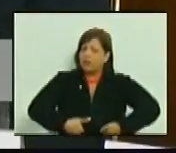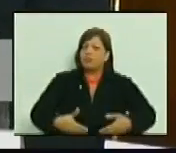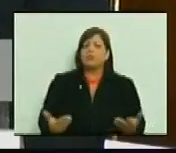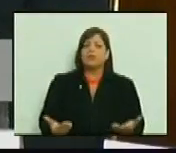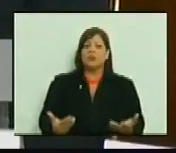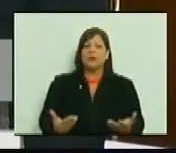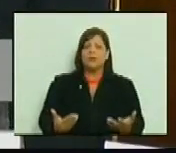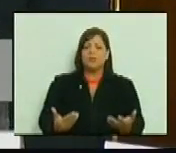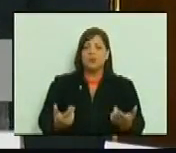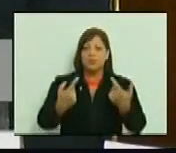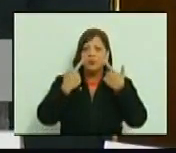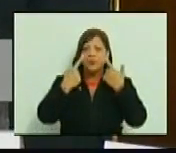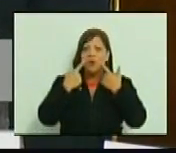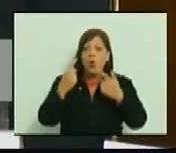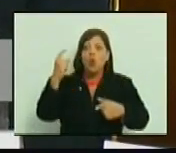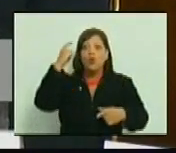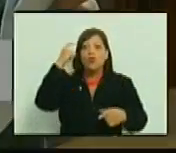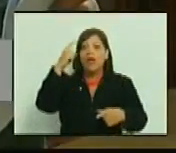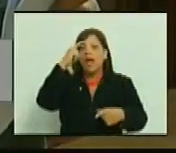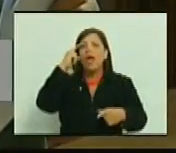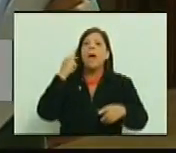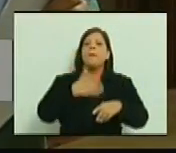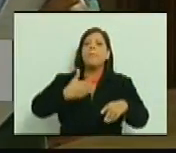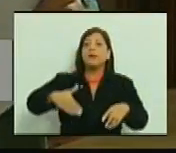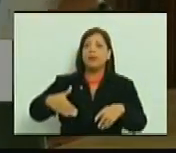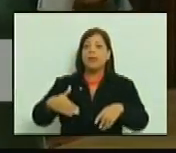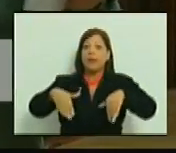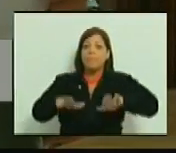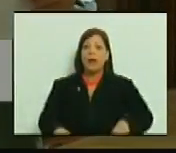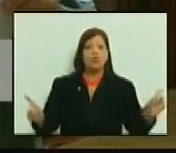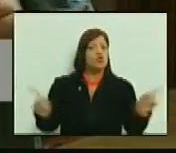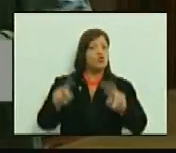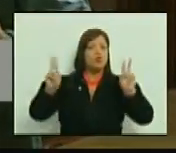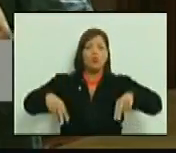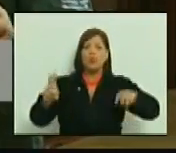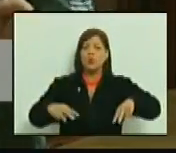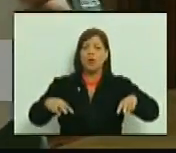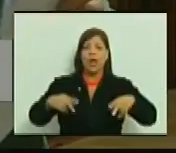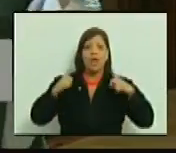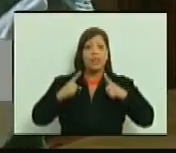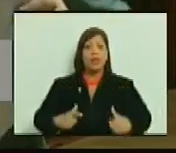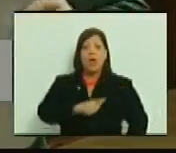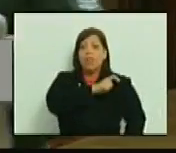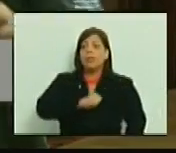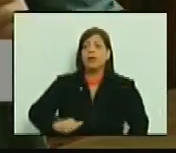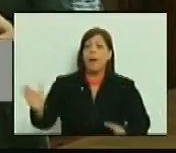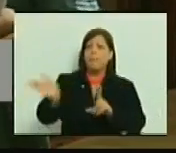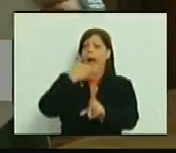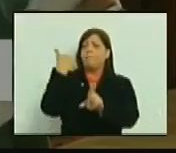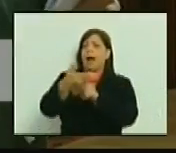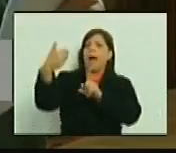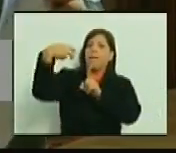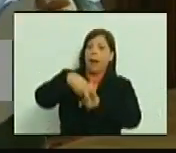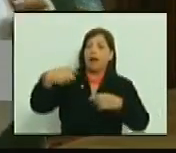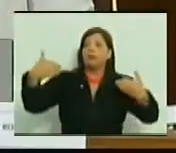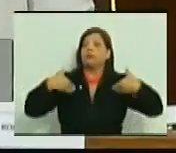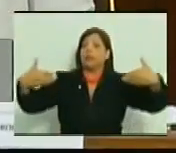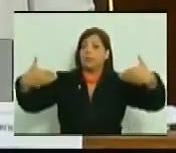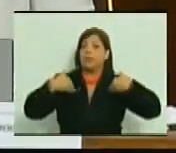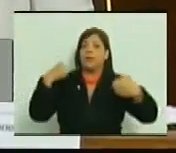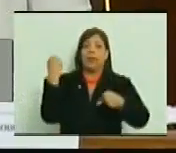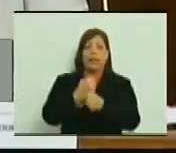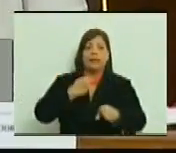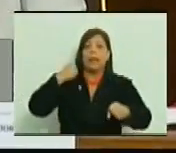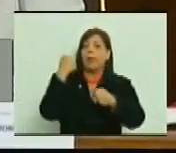no, yo no he visto ni un día el presidente aquí ha trabajado, descansado, sino palo y palo y palo, y lanza